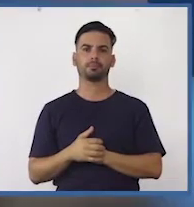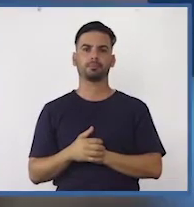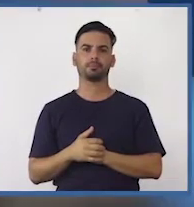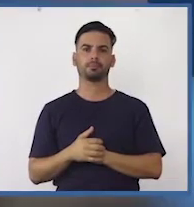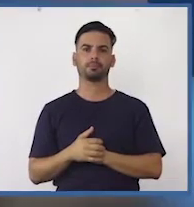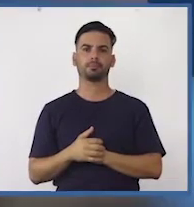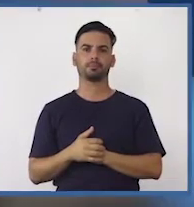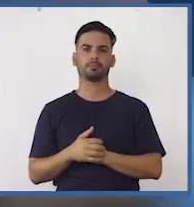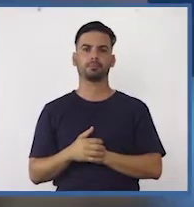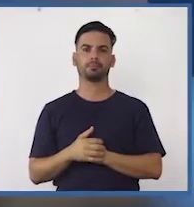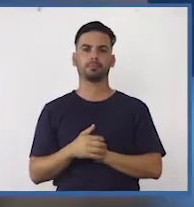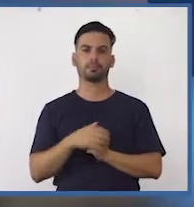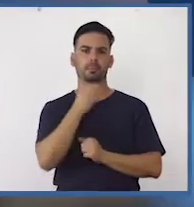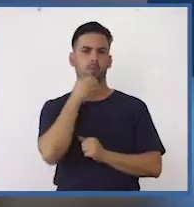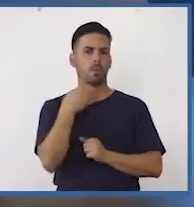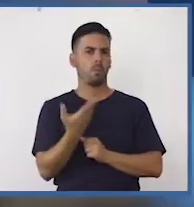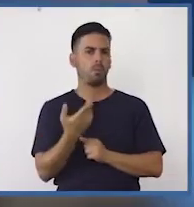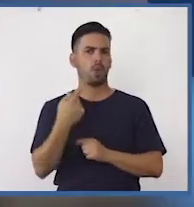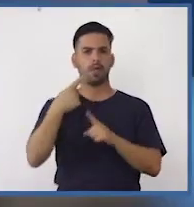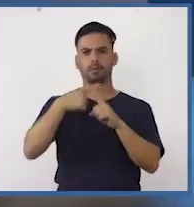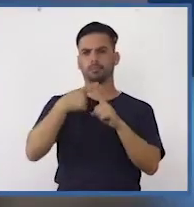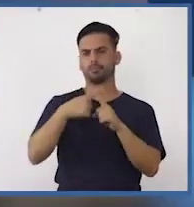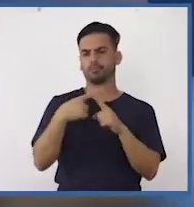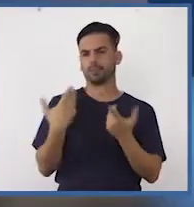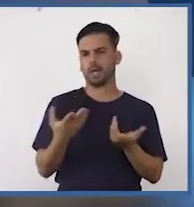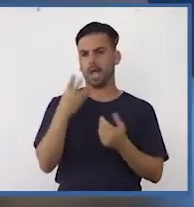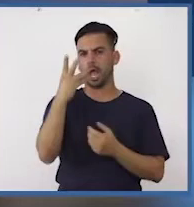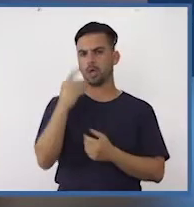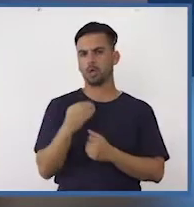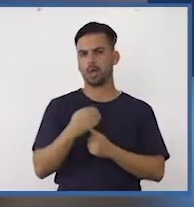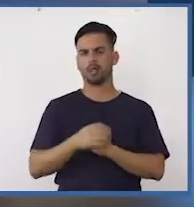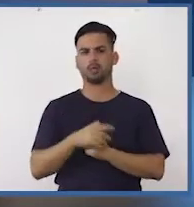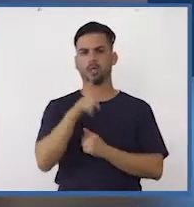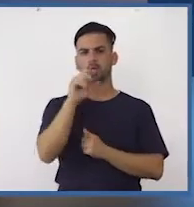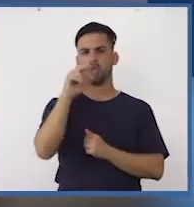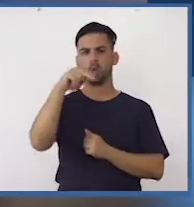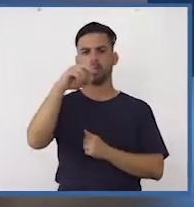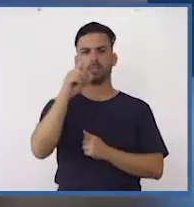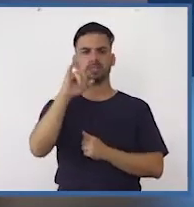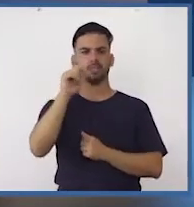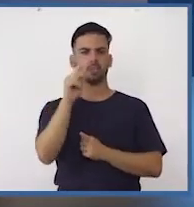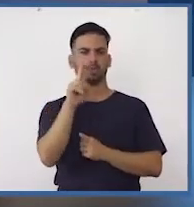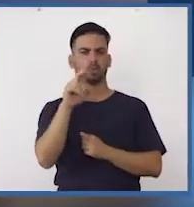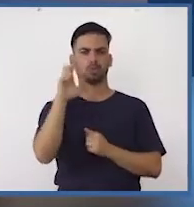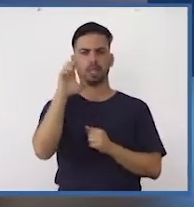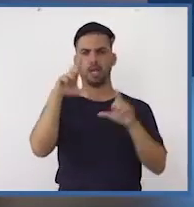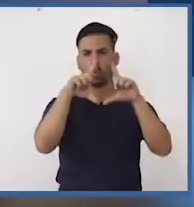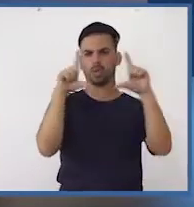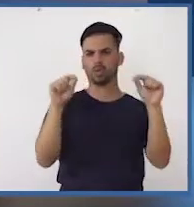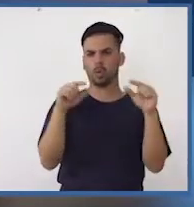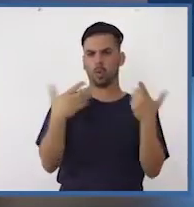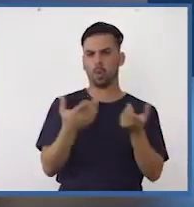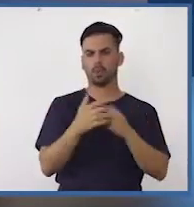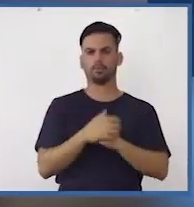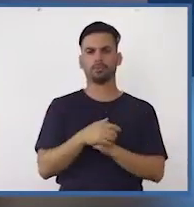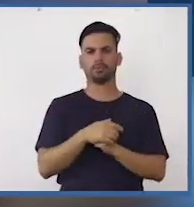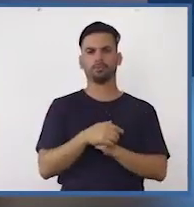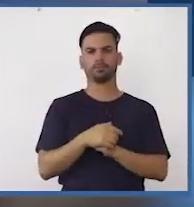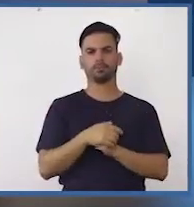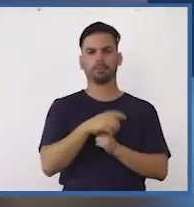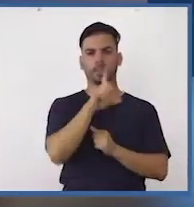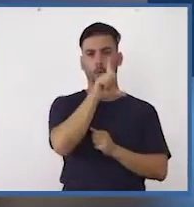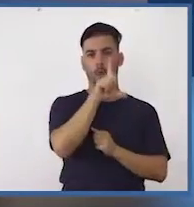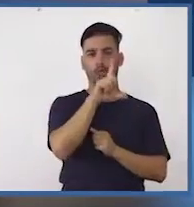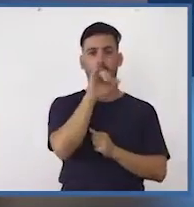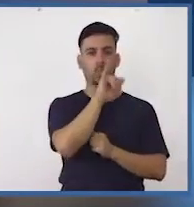a la velocidad por el tiempo. Esa velocidad minúscula, lo que pasa es que allí está un poquito elevada de tamaño, la longitud de onda va a ser igual a